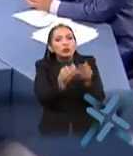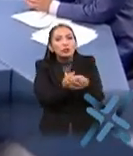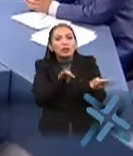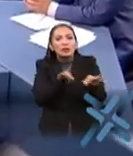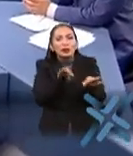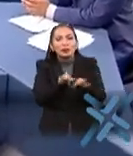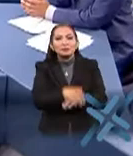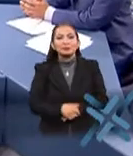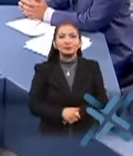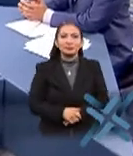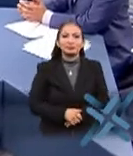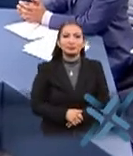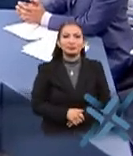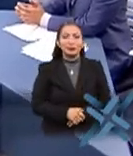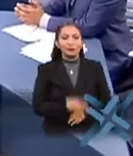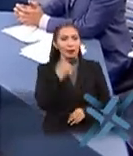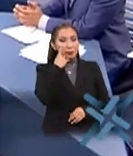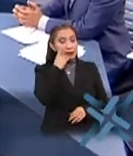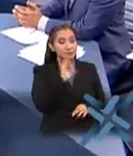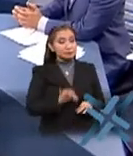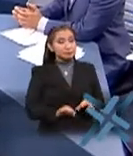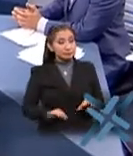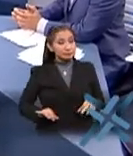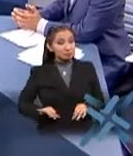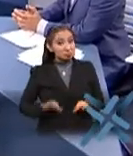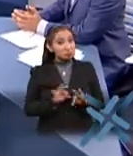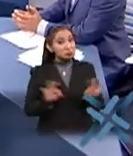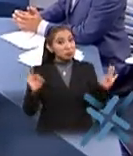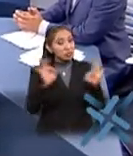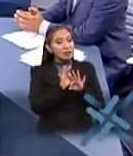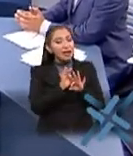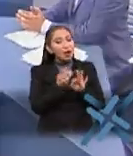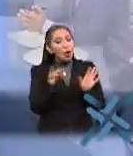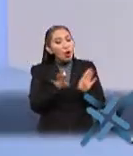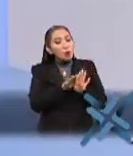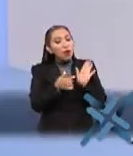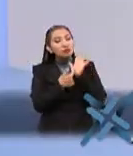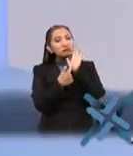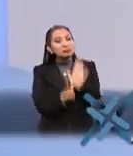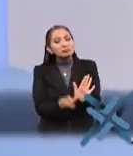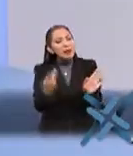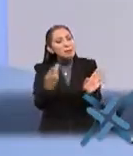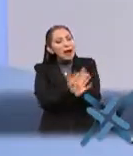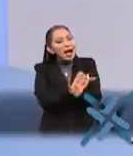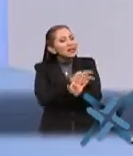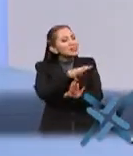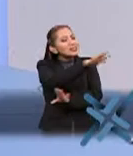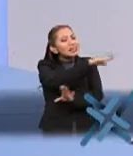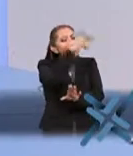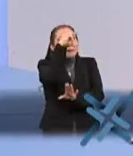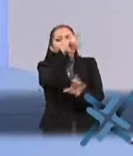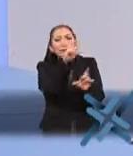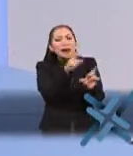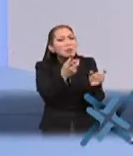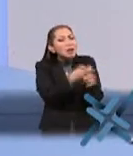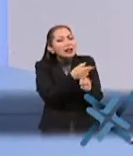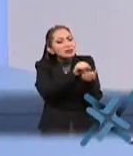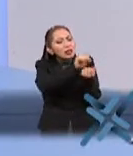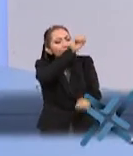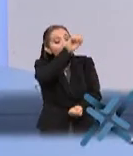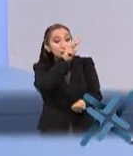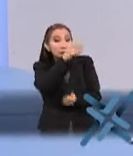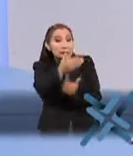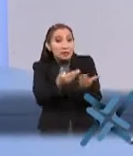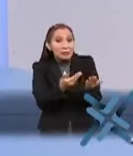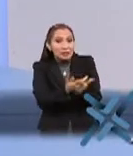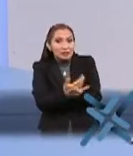del programa. Bueno, dices algo muy importante, dar cuenta de lo que ocurre en el país. Yo creo que es un gran